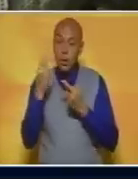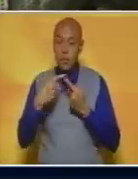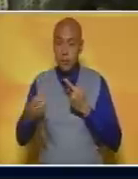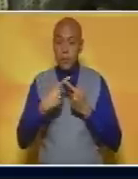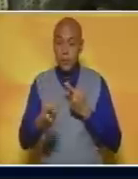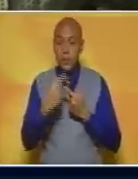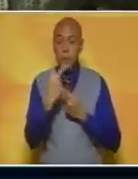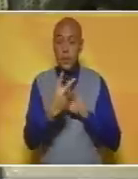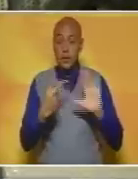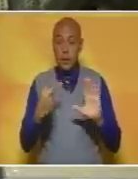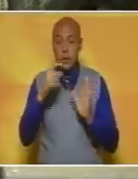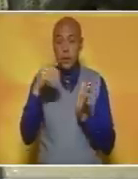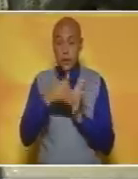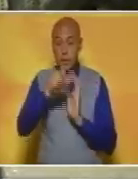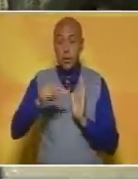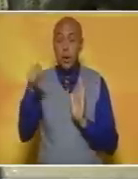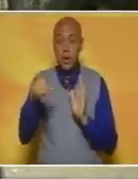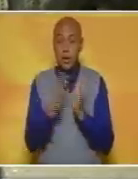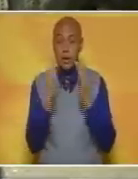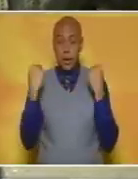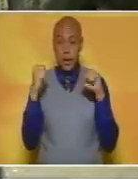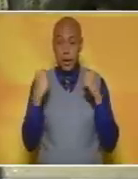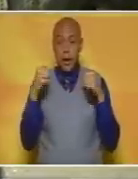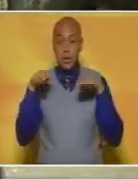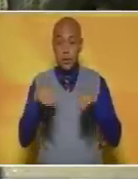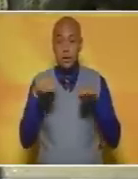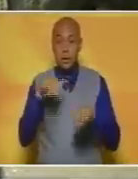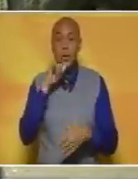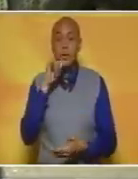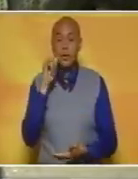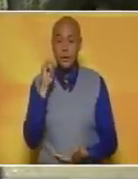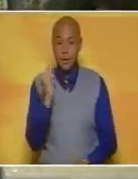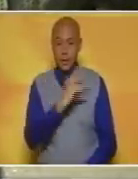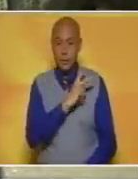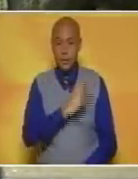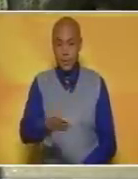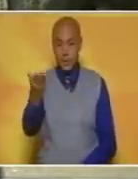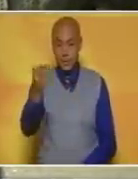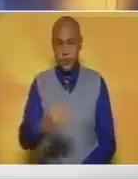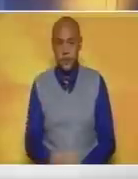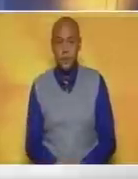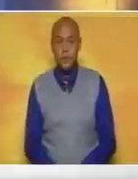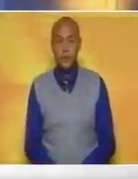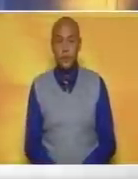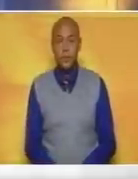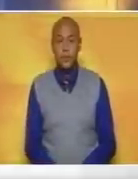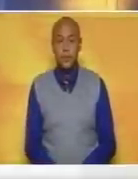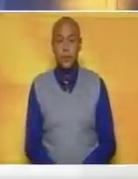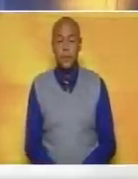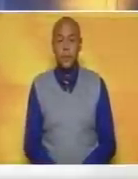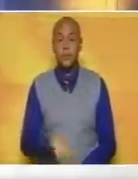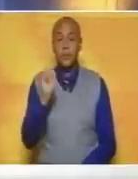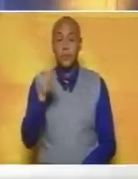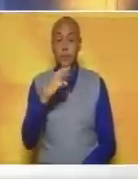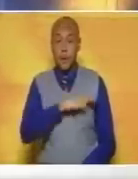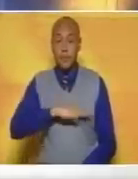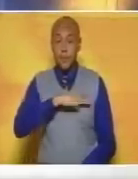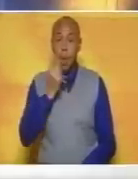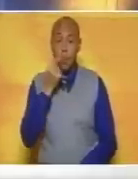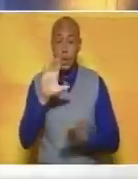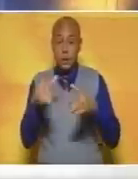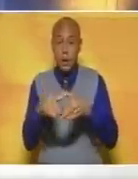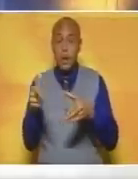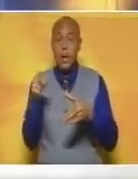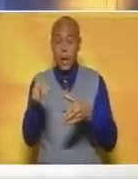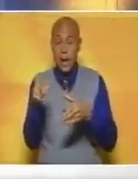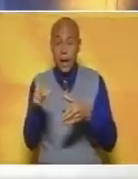27.000 cojedeños. Desde San Carlos, en el estado Cojedes, Creinel Salazar, para Noticiero Venevisión. Miembros de la Subcomisión de la